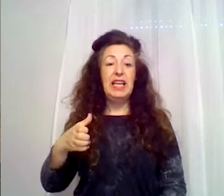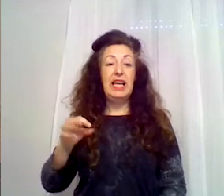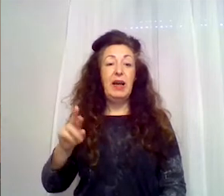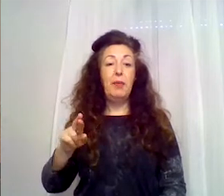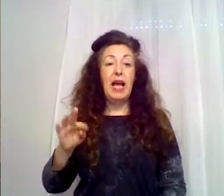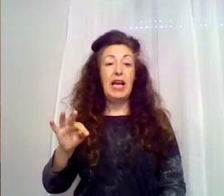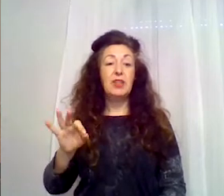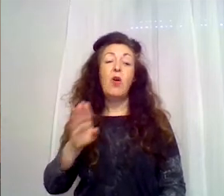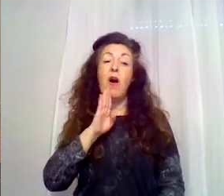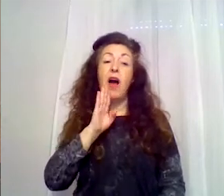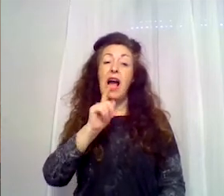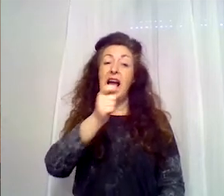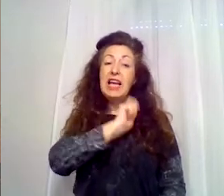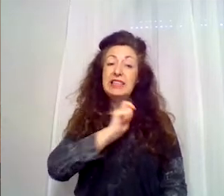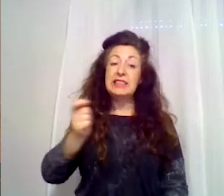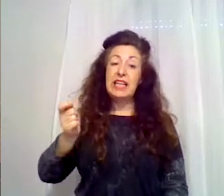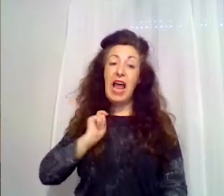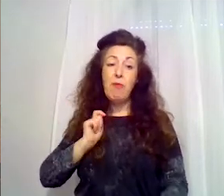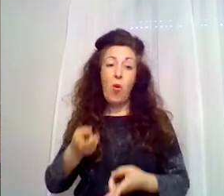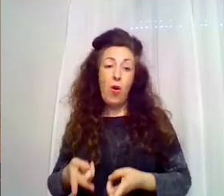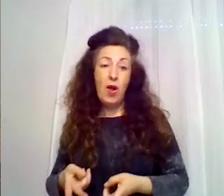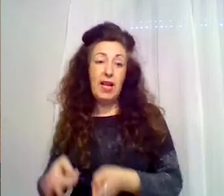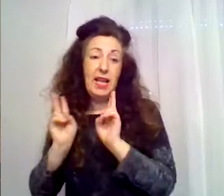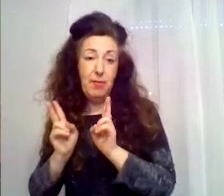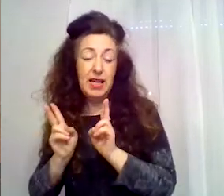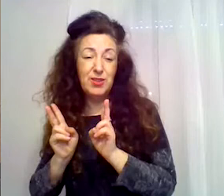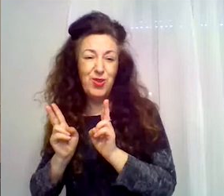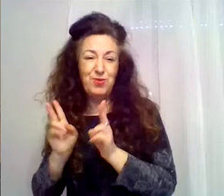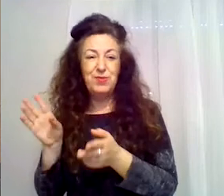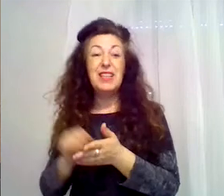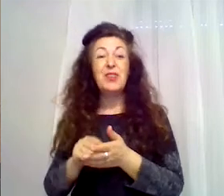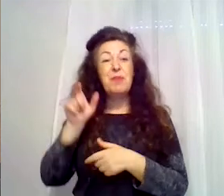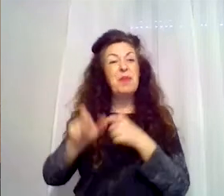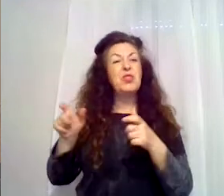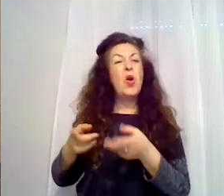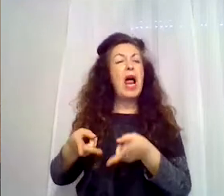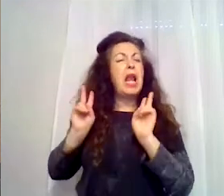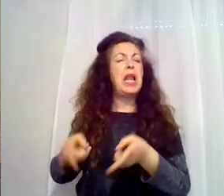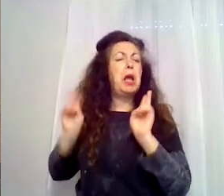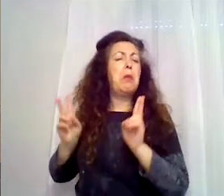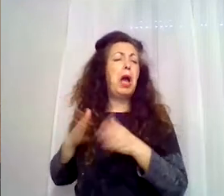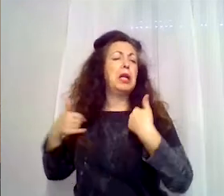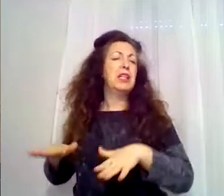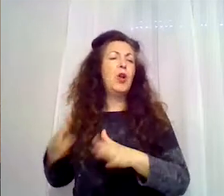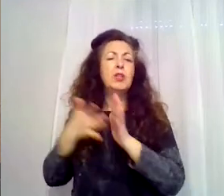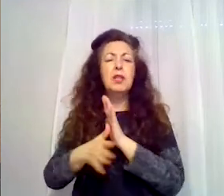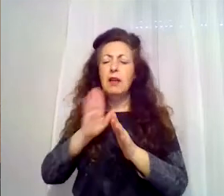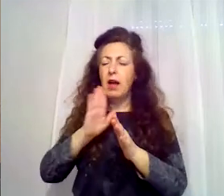el filósofo griego Epicuro era uno de los mayores enemigos de la